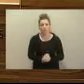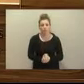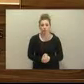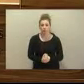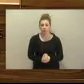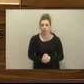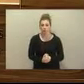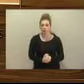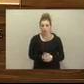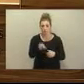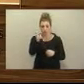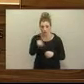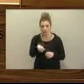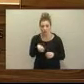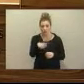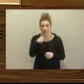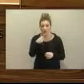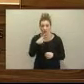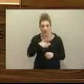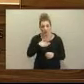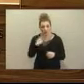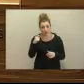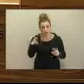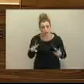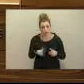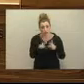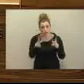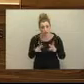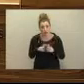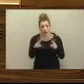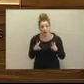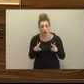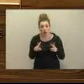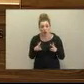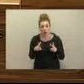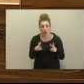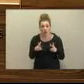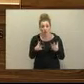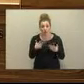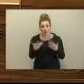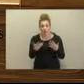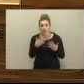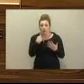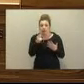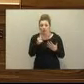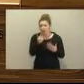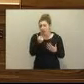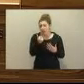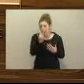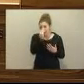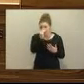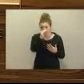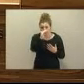Y, desde luego, el propio salario social, que adolece también de una cuantía insuficiente